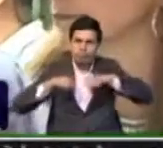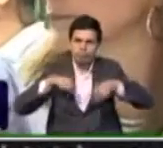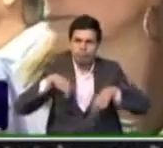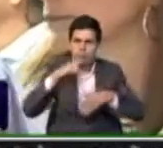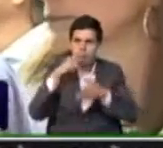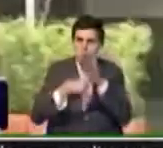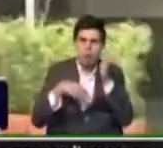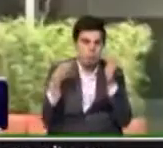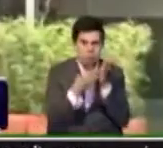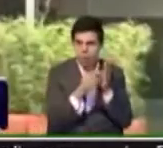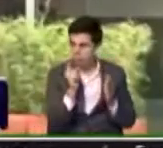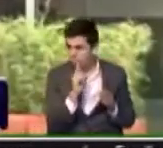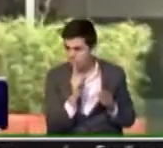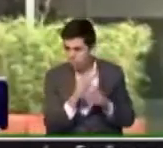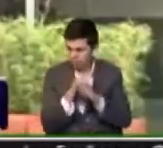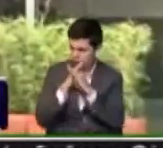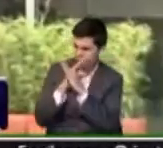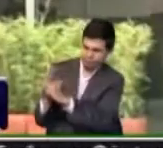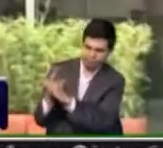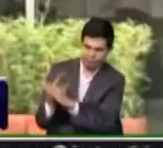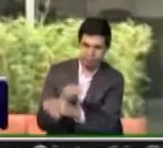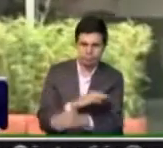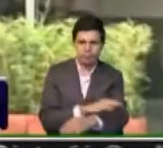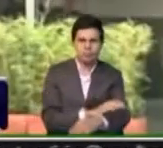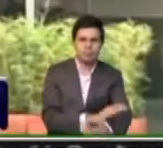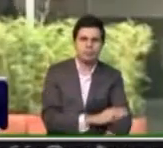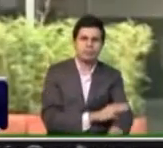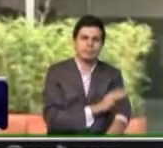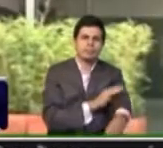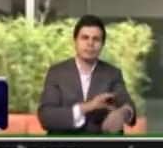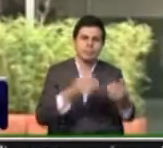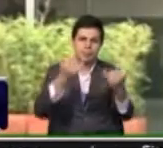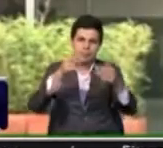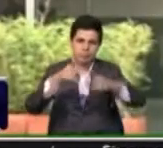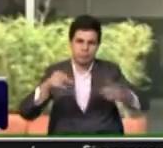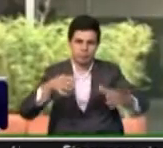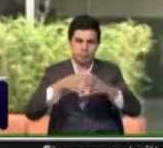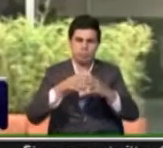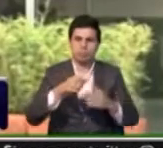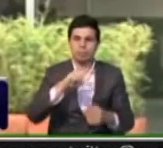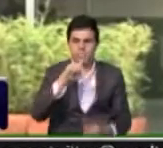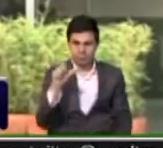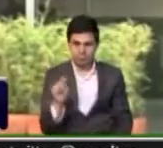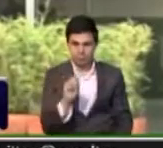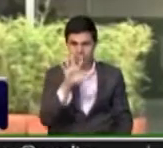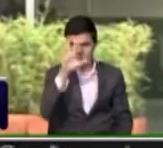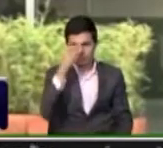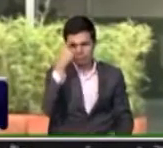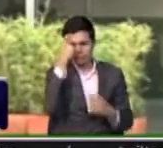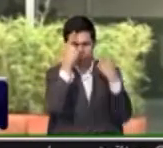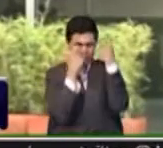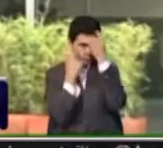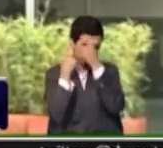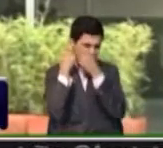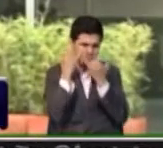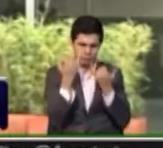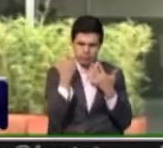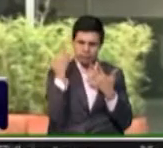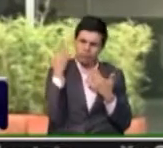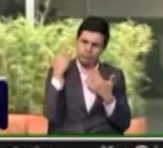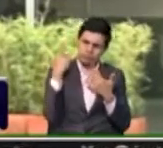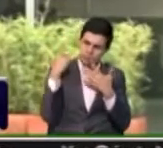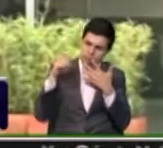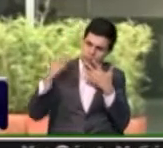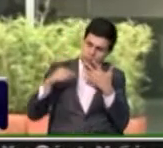norte de Santander. Preocupan a las autoridades aduaneras que son los medicamentos los que en los últimos días se han